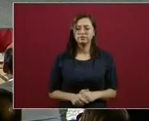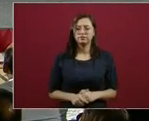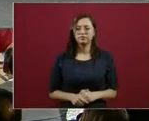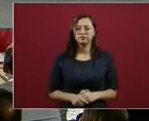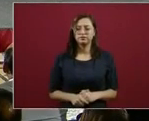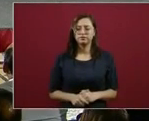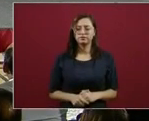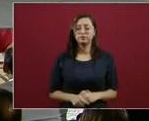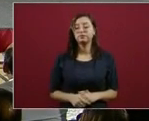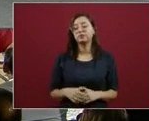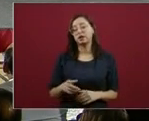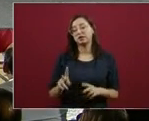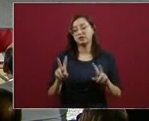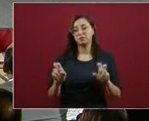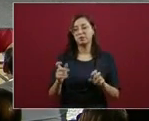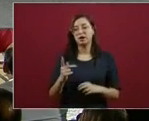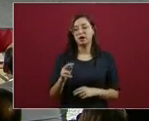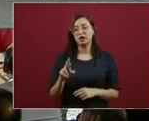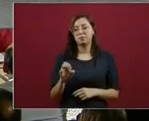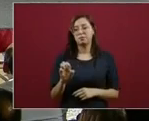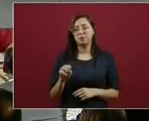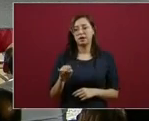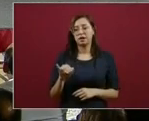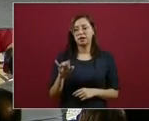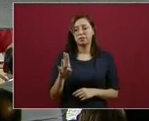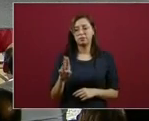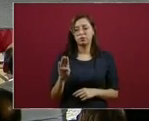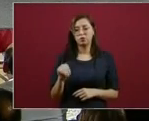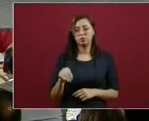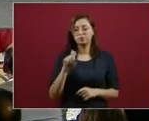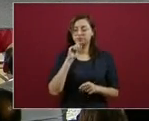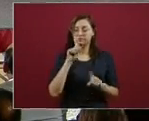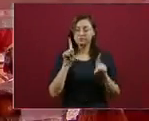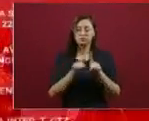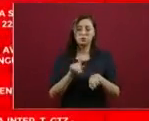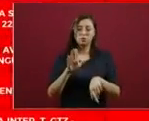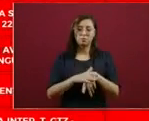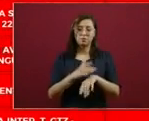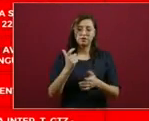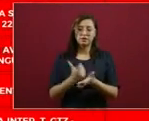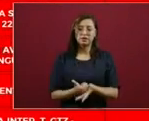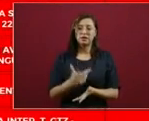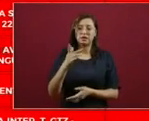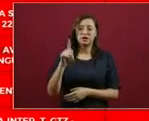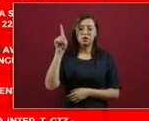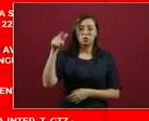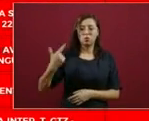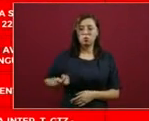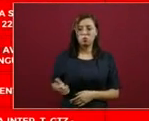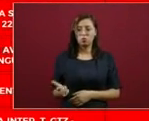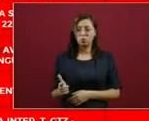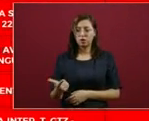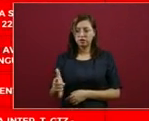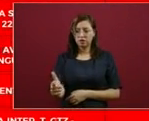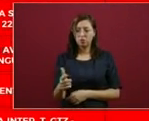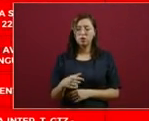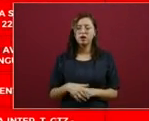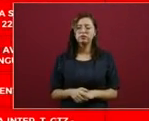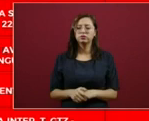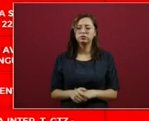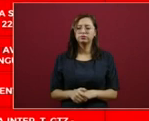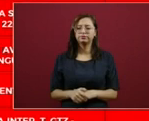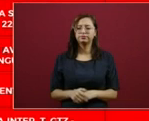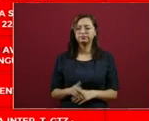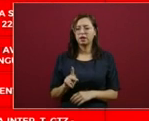esta es de la gasolina Premium. Igual, en las más altas, en Pénjamo, Guanajuato, servicio Pioneros,